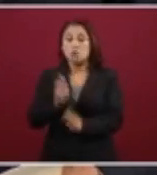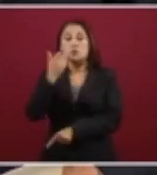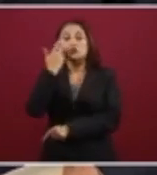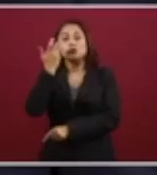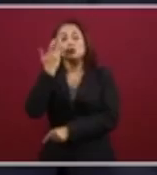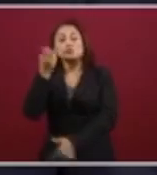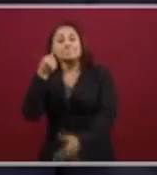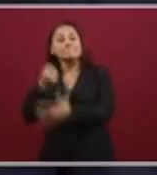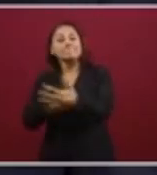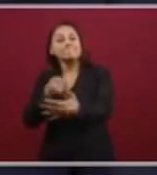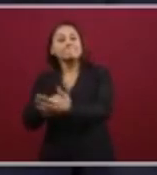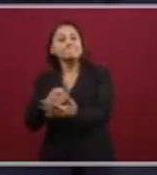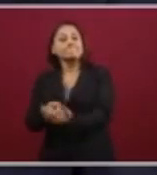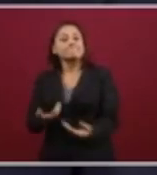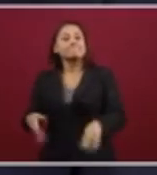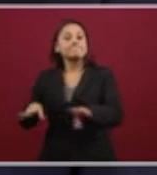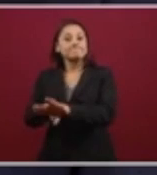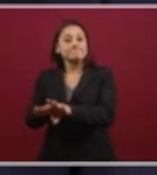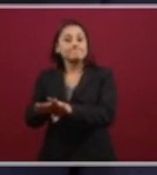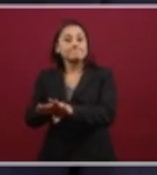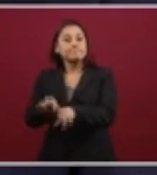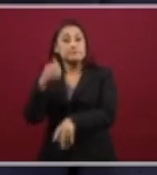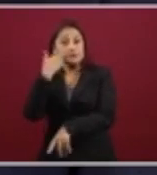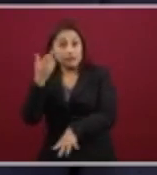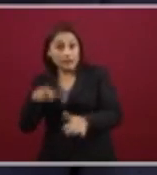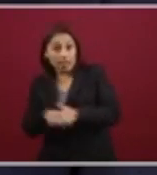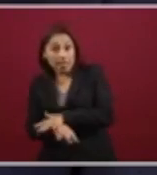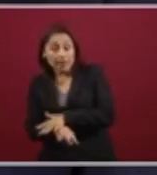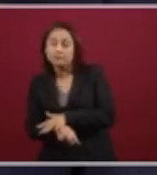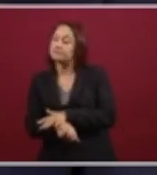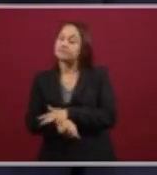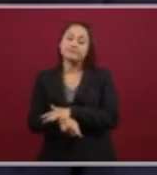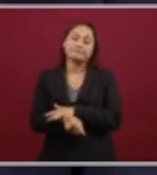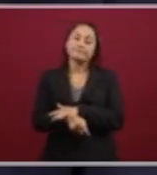Ya eso no se acepta.